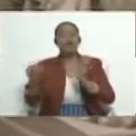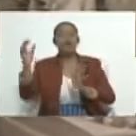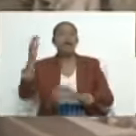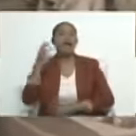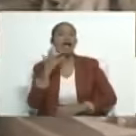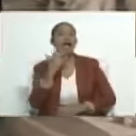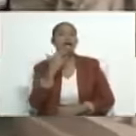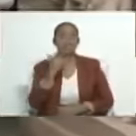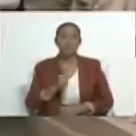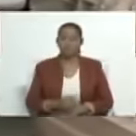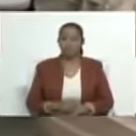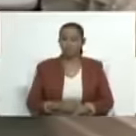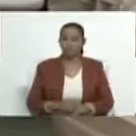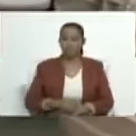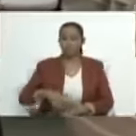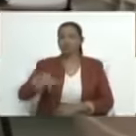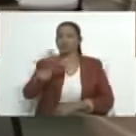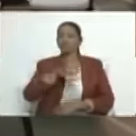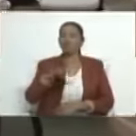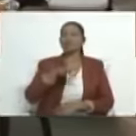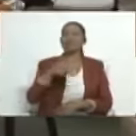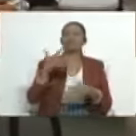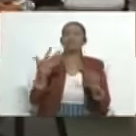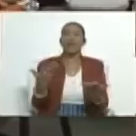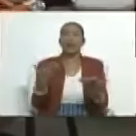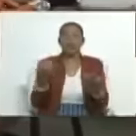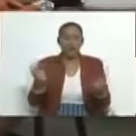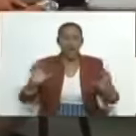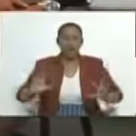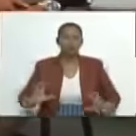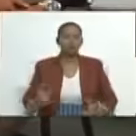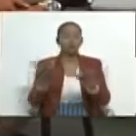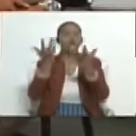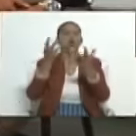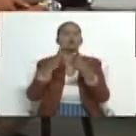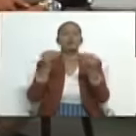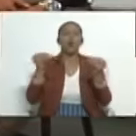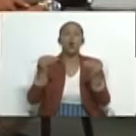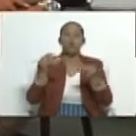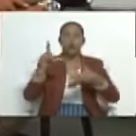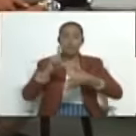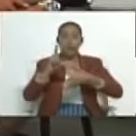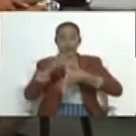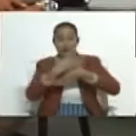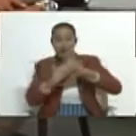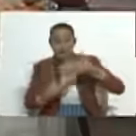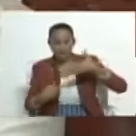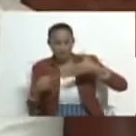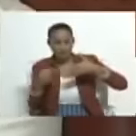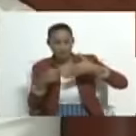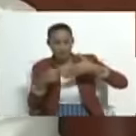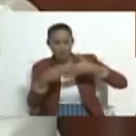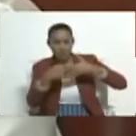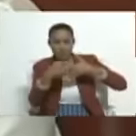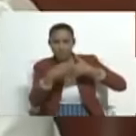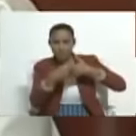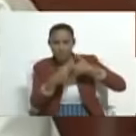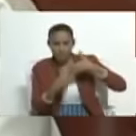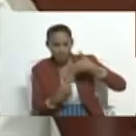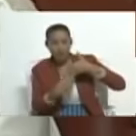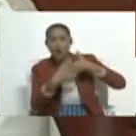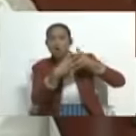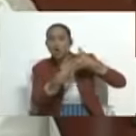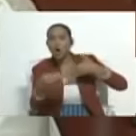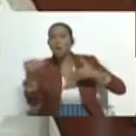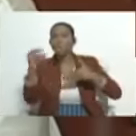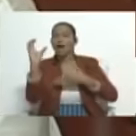donde se encendió la llamarada, esa chispa que fue por toda América Latina para defender e